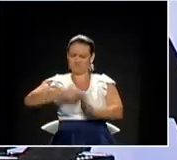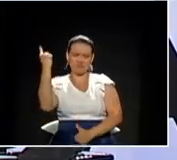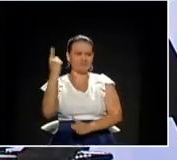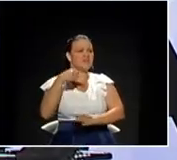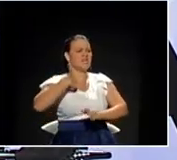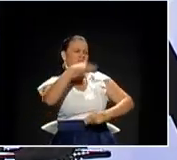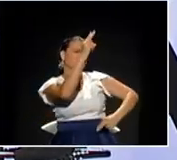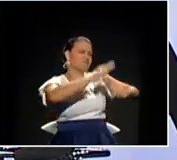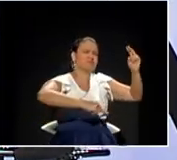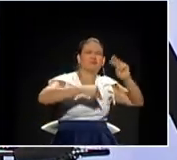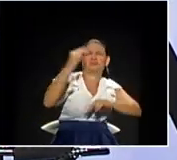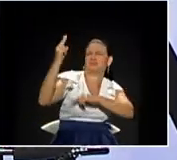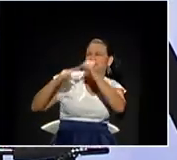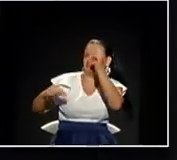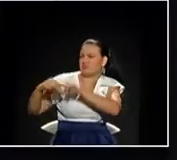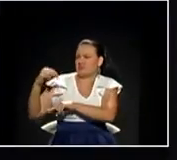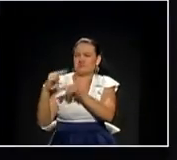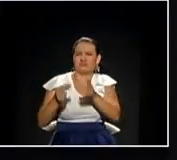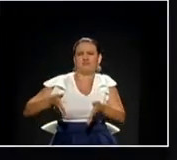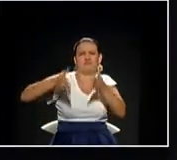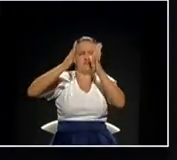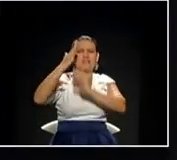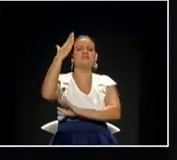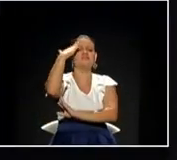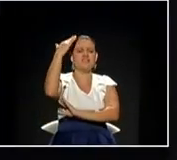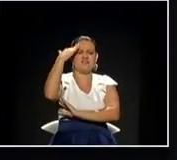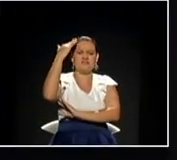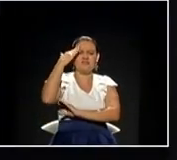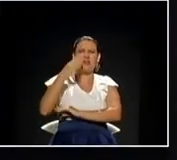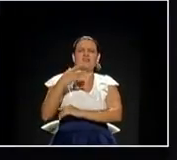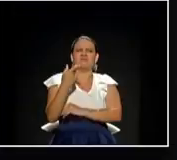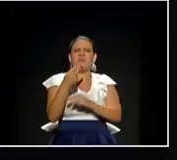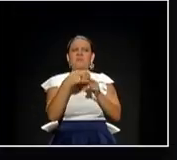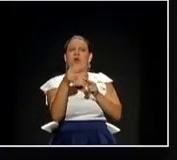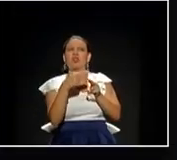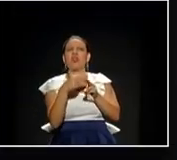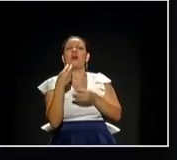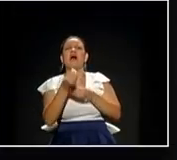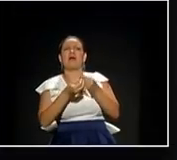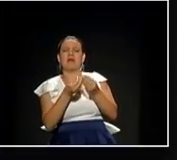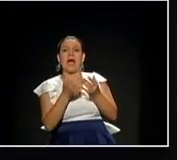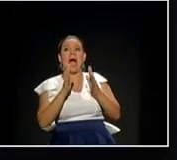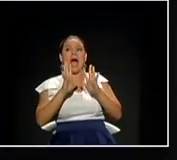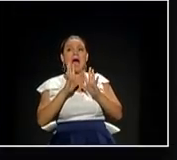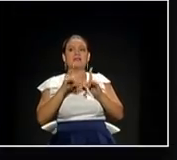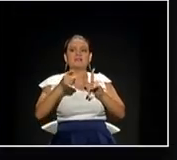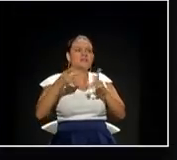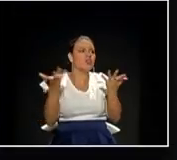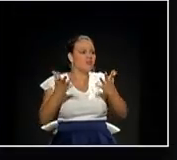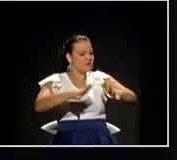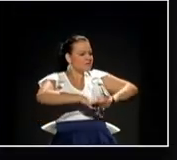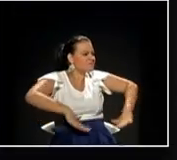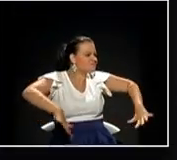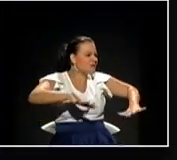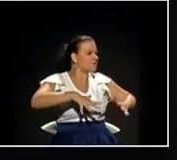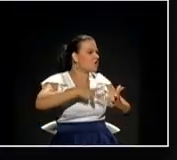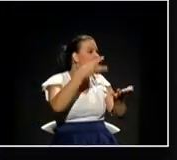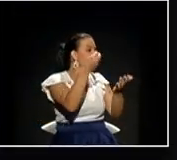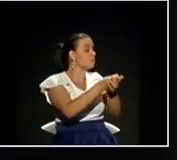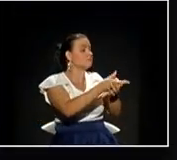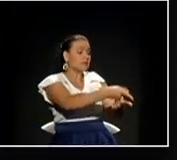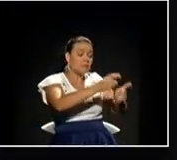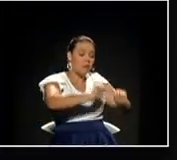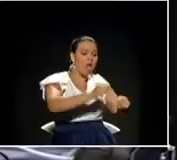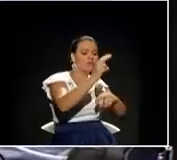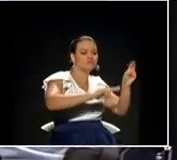que hacer en el peo te que los conozco y sé cuáles son los que hay que hacer el año entrante comprando el suelo para reurbanizar el centro de la ciudad eso